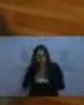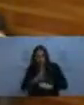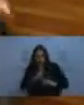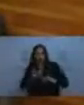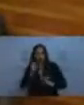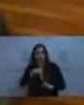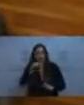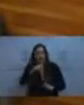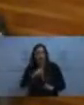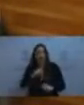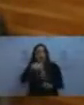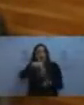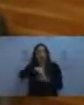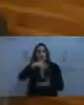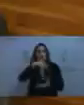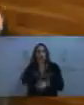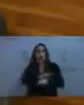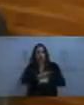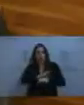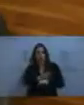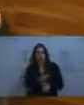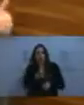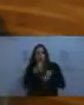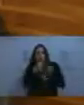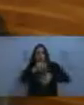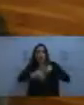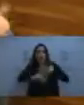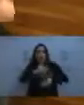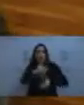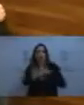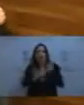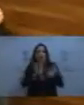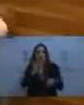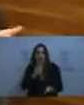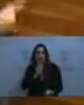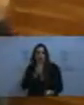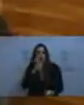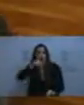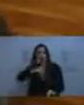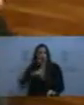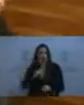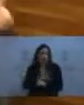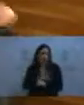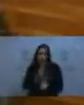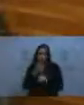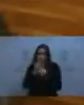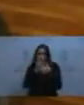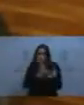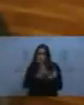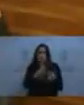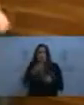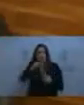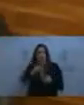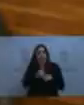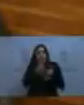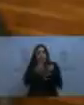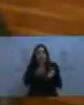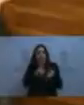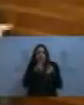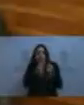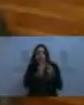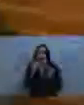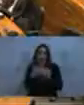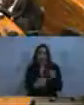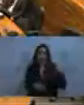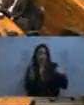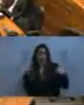aquí comparecemos los consejeros, damos información de los procesos selectivos. Hemos venido consejeros. Estamos también dando información a través de